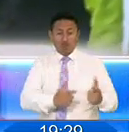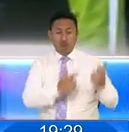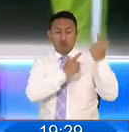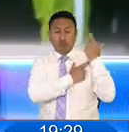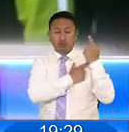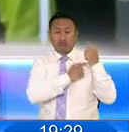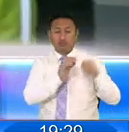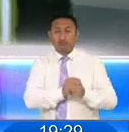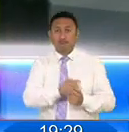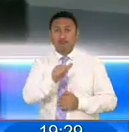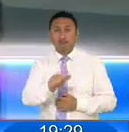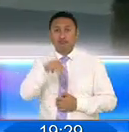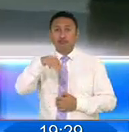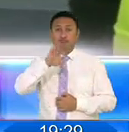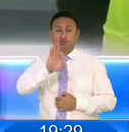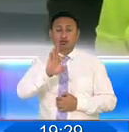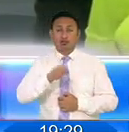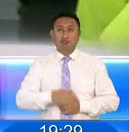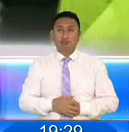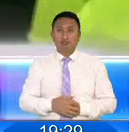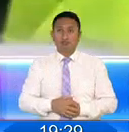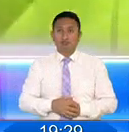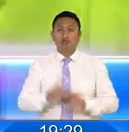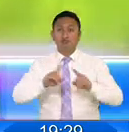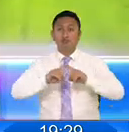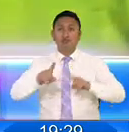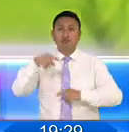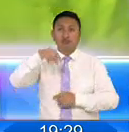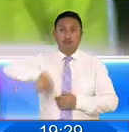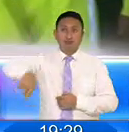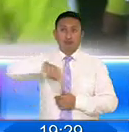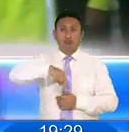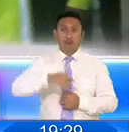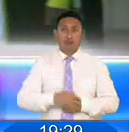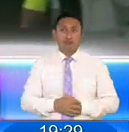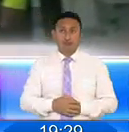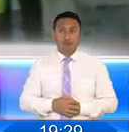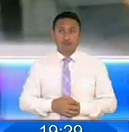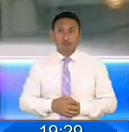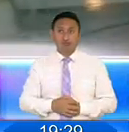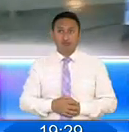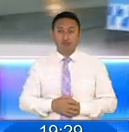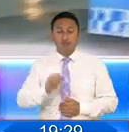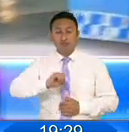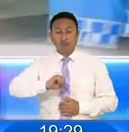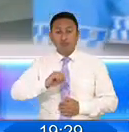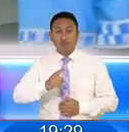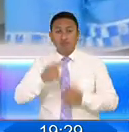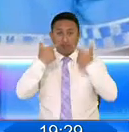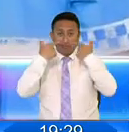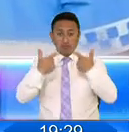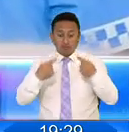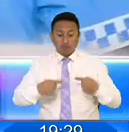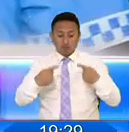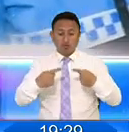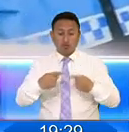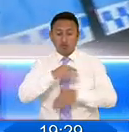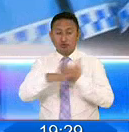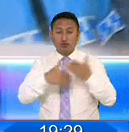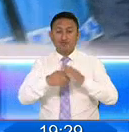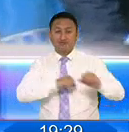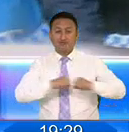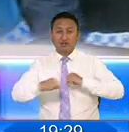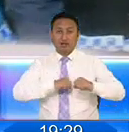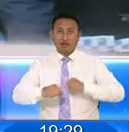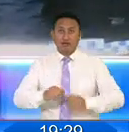Armadas, agencias municipales de las diferentes ciudades del país. Y tenemos un monitoreo permanente de todo el trabajo que se